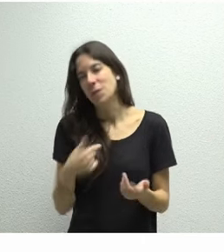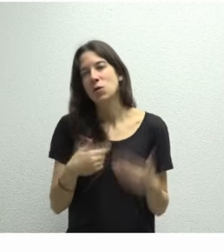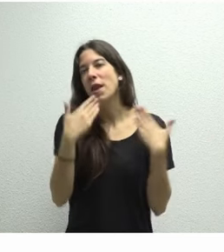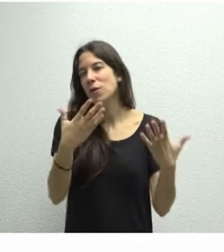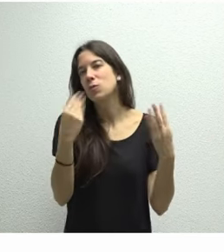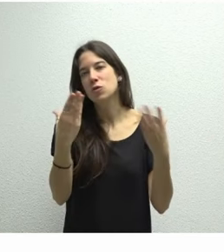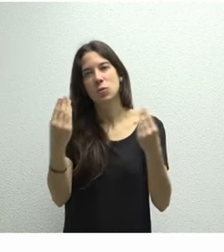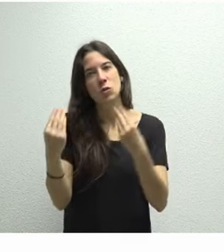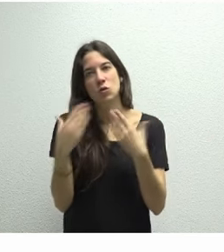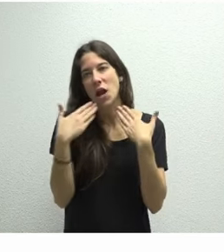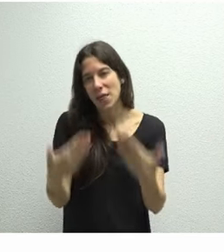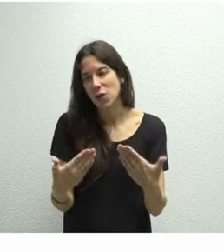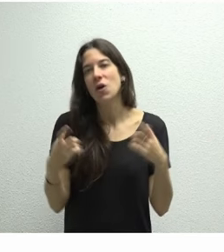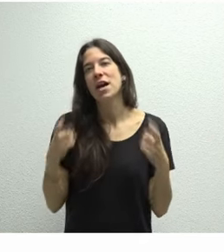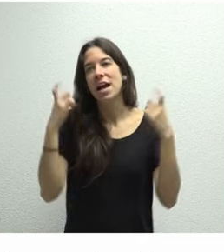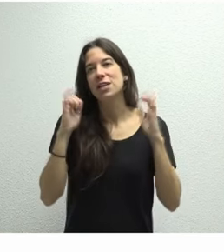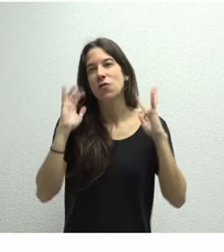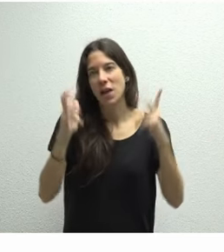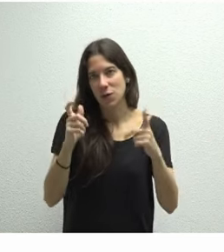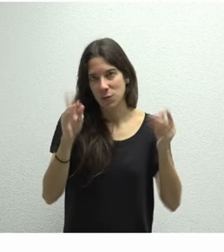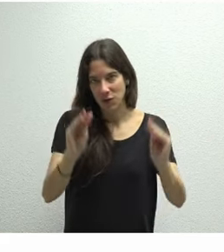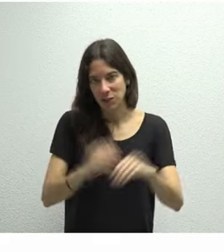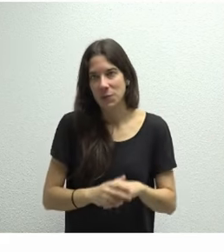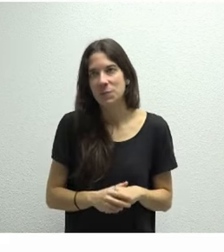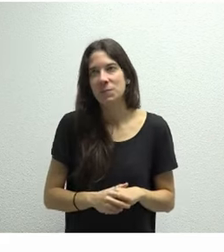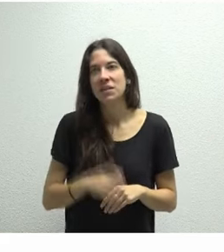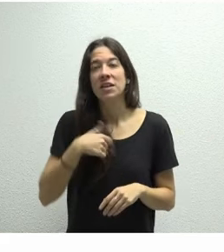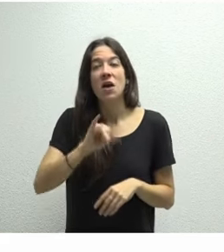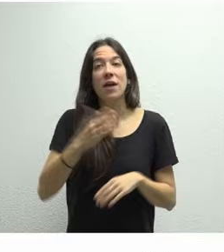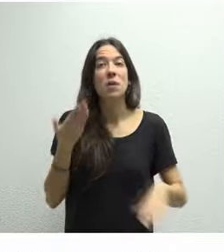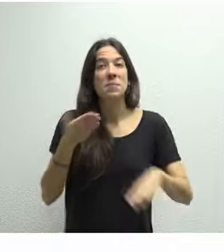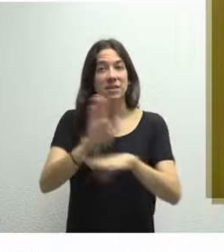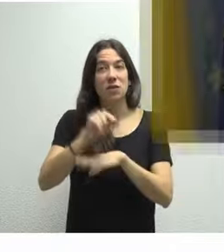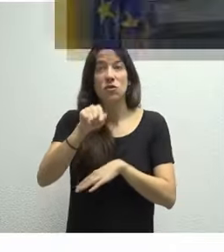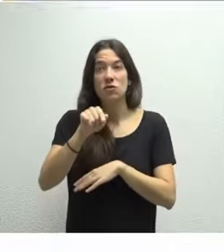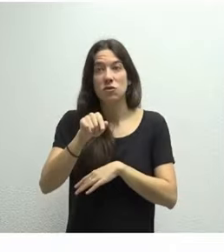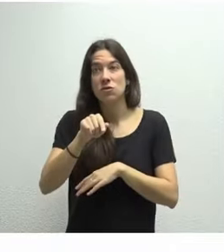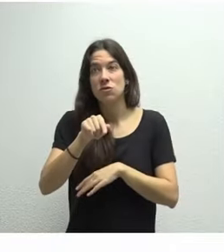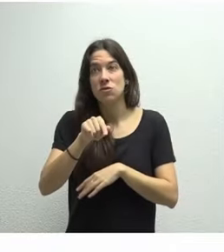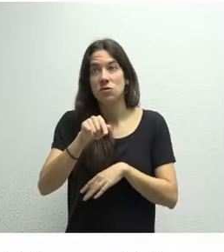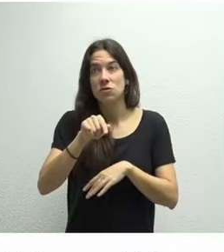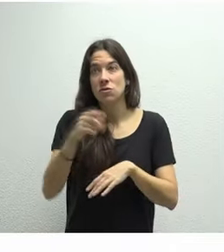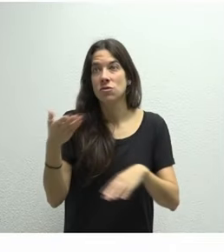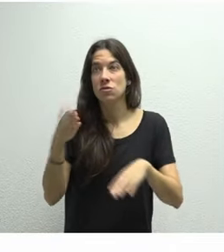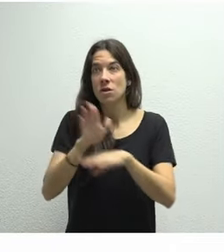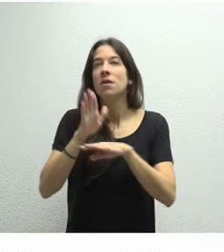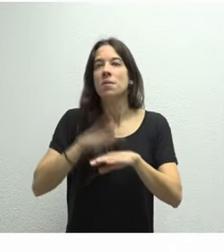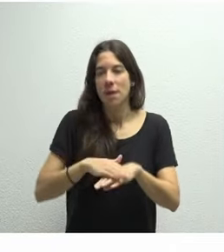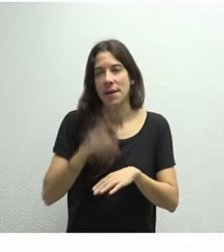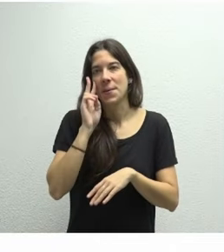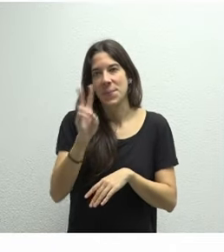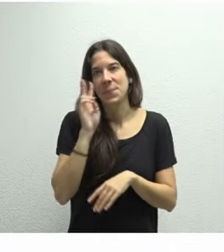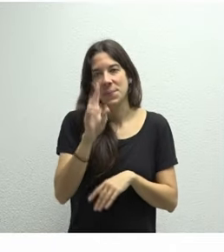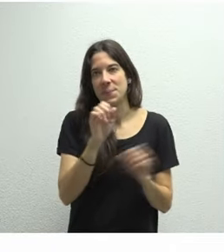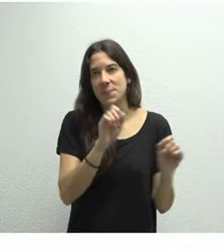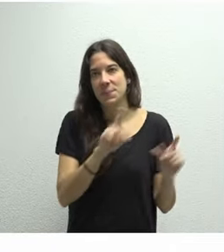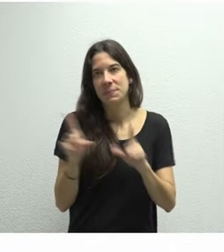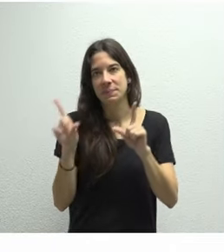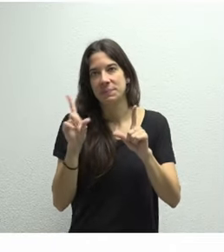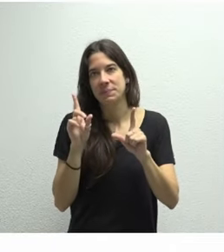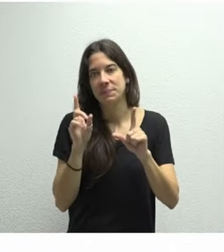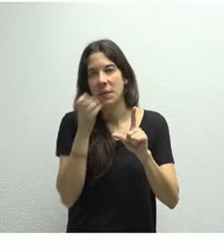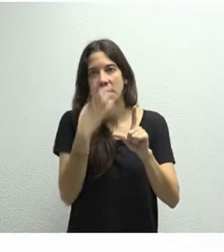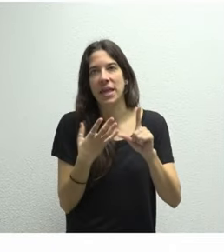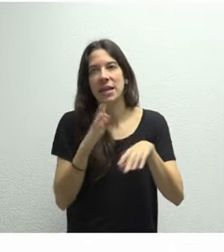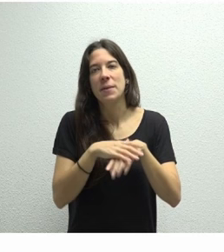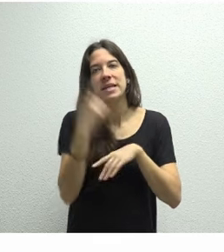esfuerzo Bueno yo tengo la presentación aquí para tenerla presente también no porque